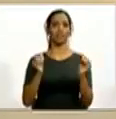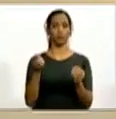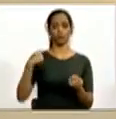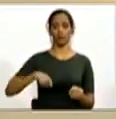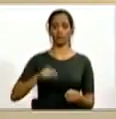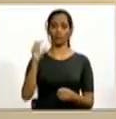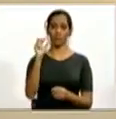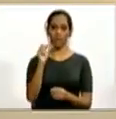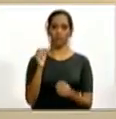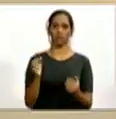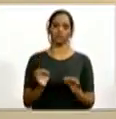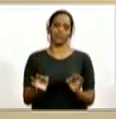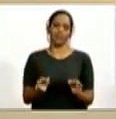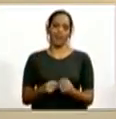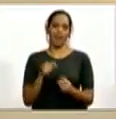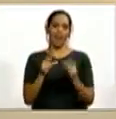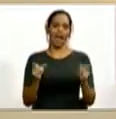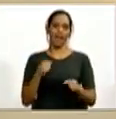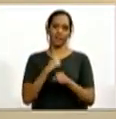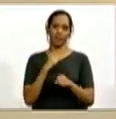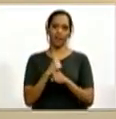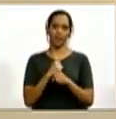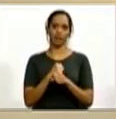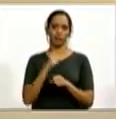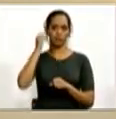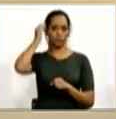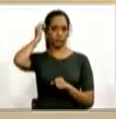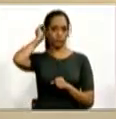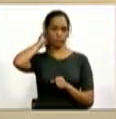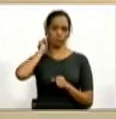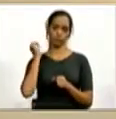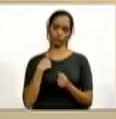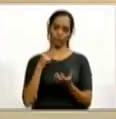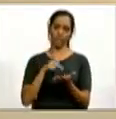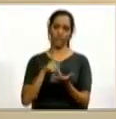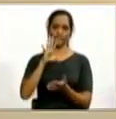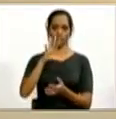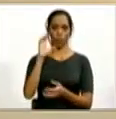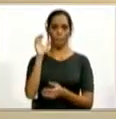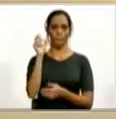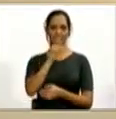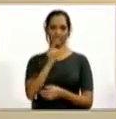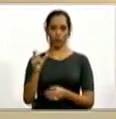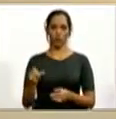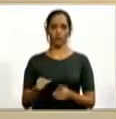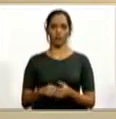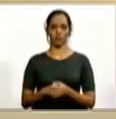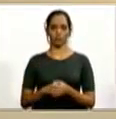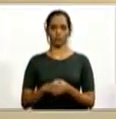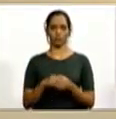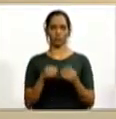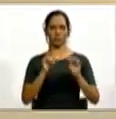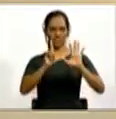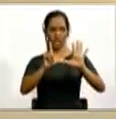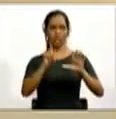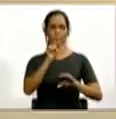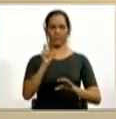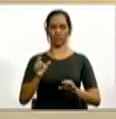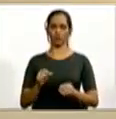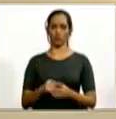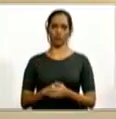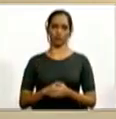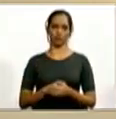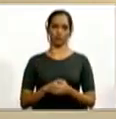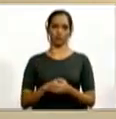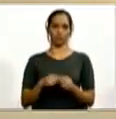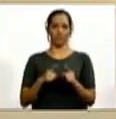bajos y entonces la gente está trabajando. Ahí yo llegué y habían 5 personas, 7 o 2 con los del sindicato, que fueron los que expresaron su